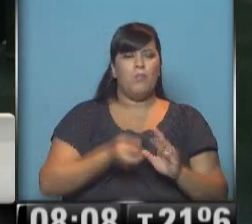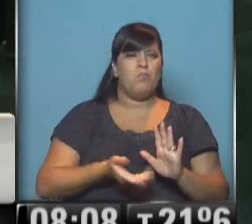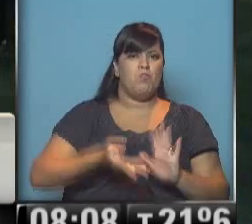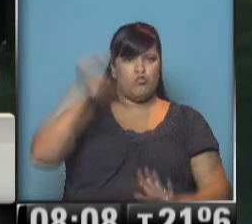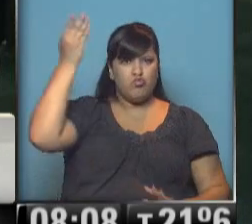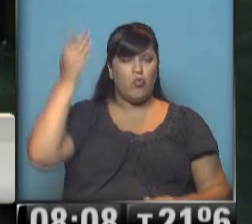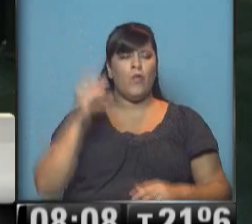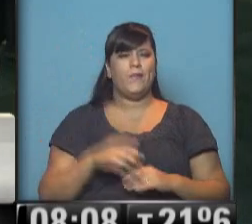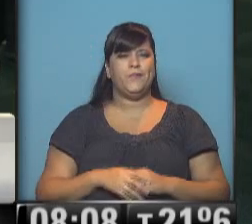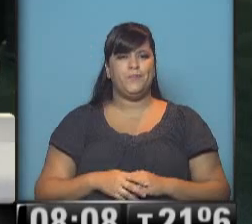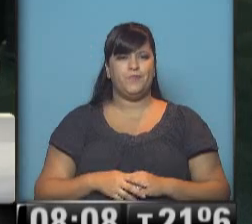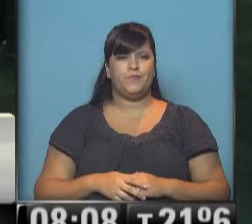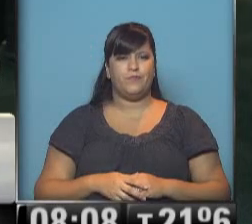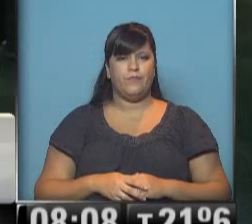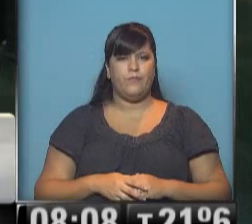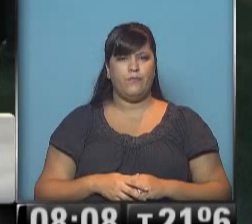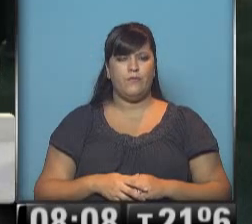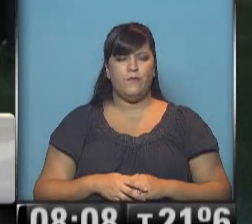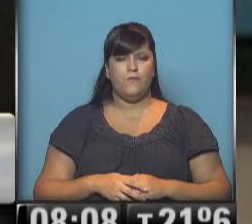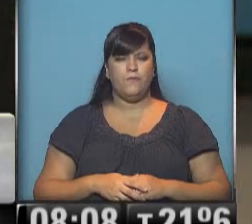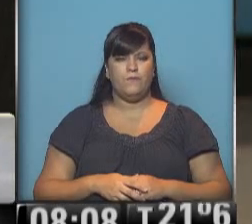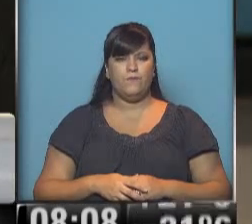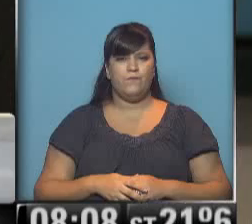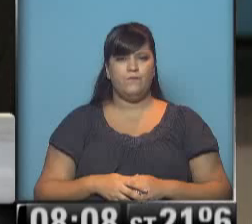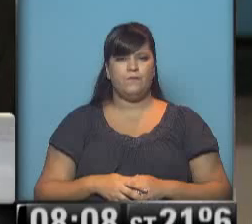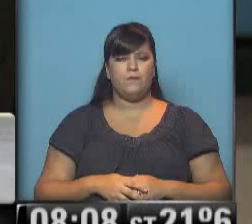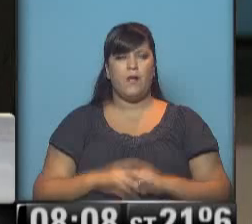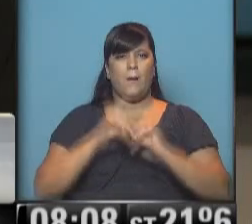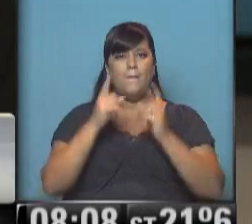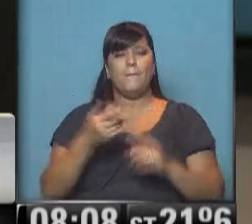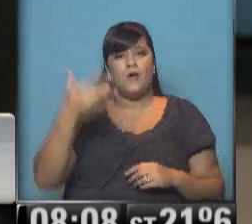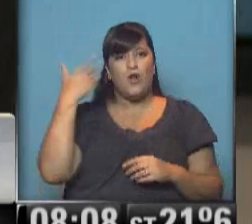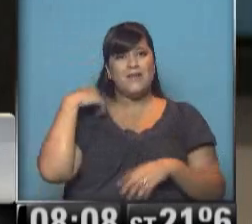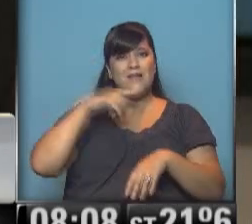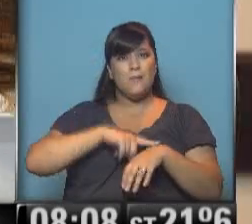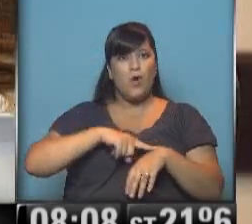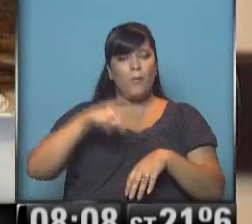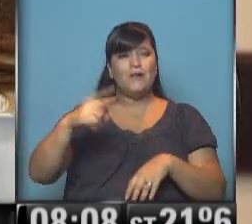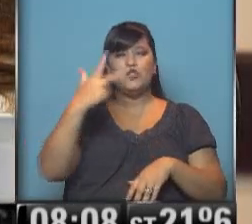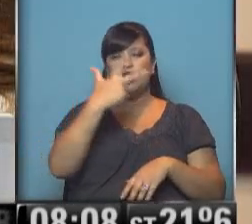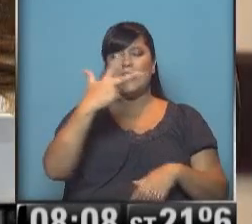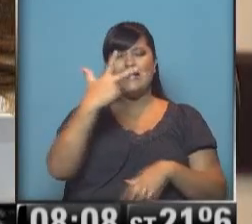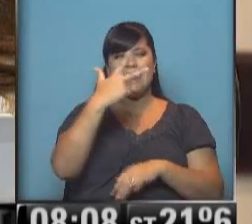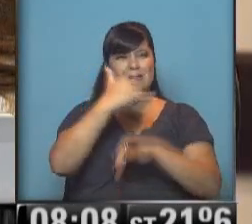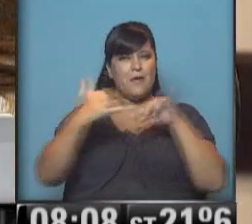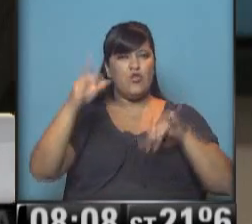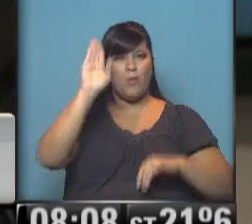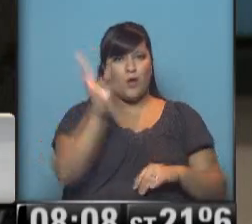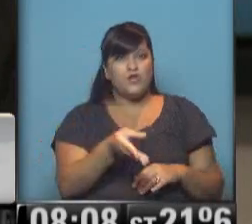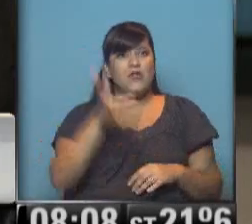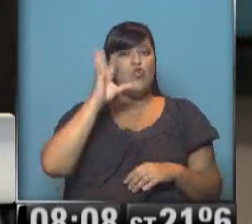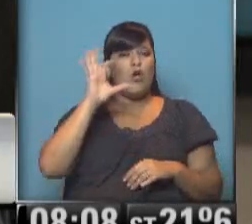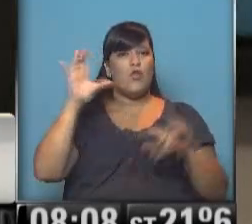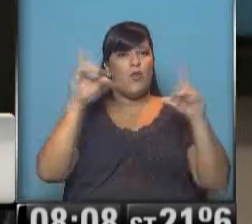casos a la devaluación pero llegó en ese momento a estar en torno del 33 y medio por ciento recordemos los índices